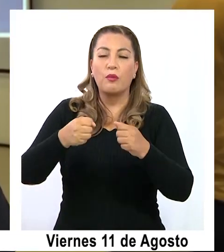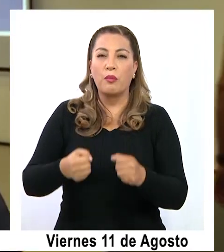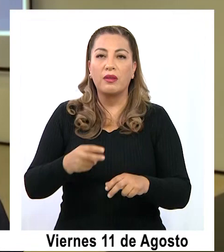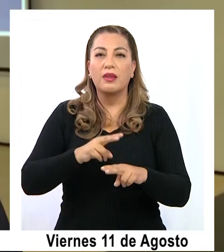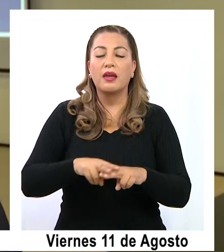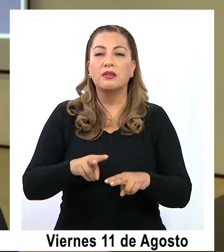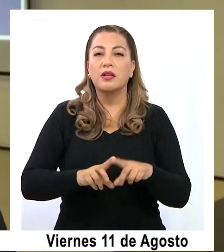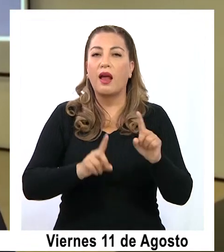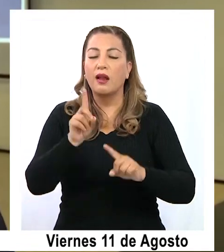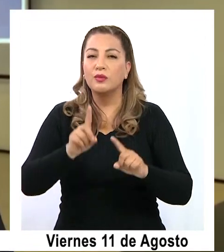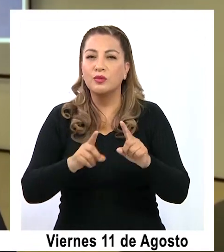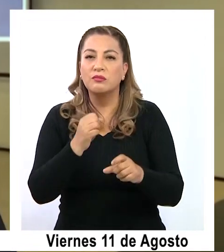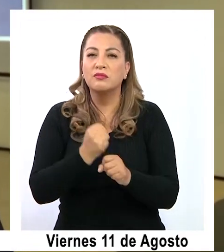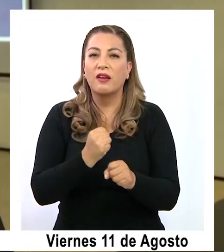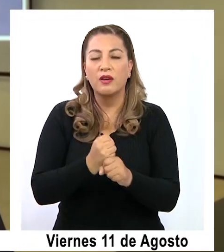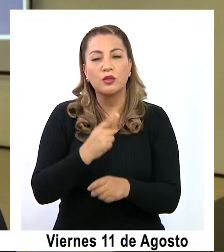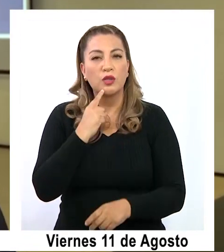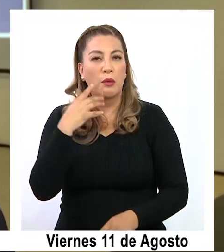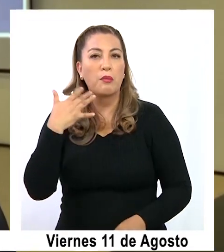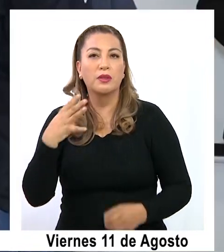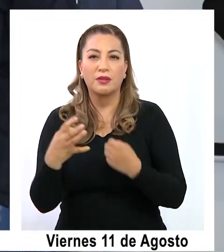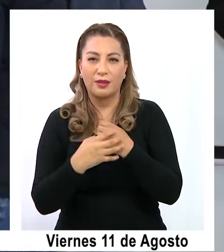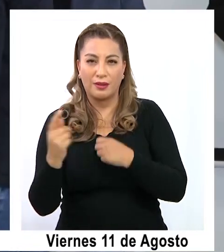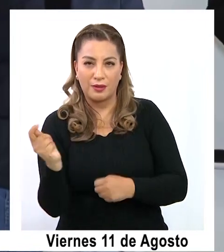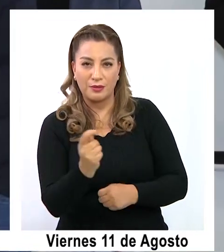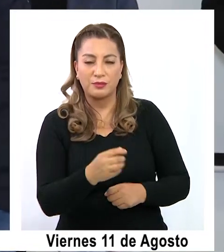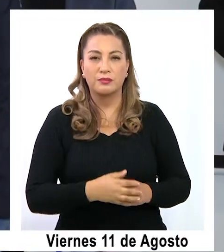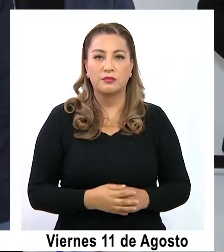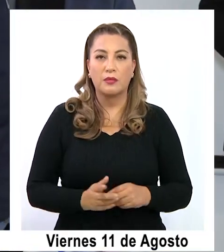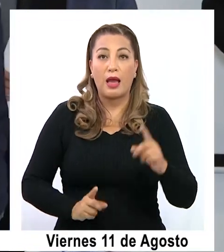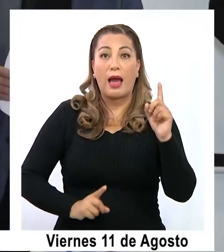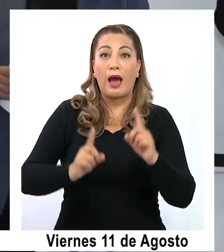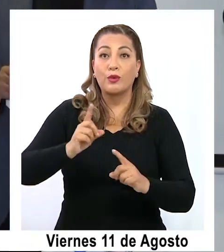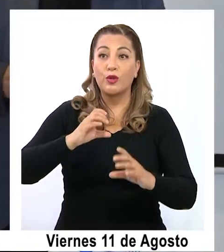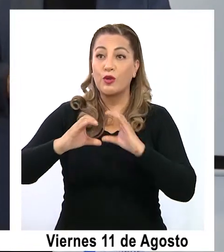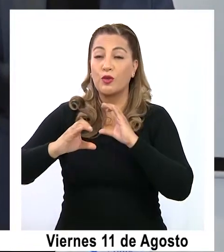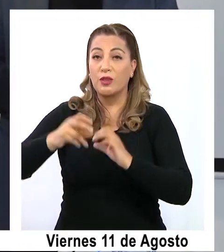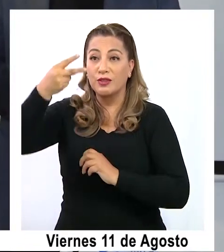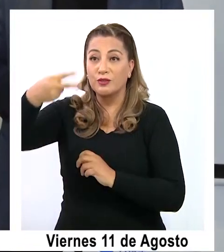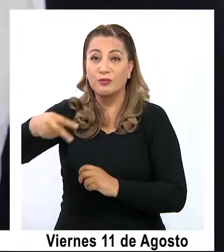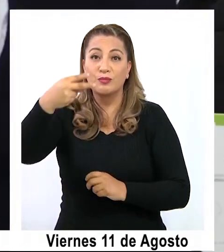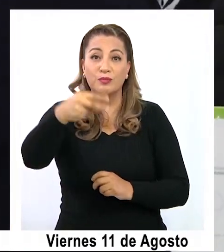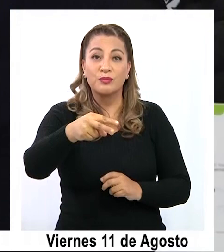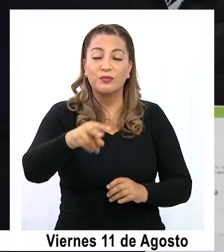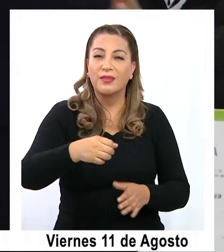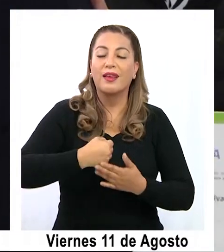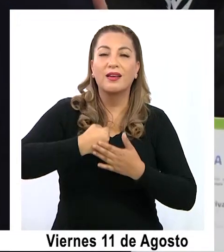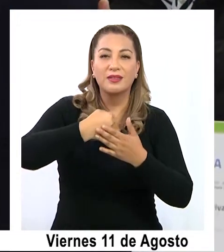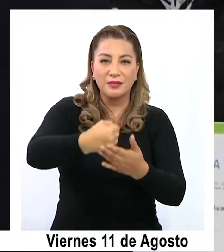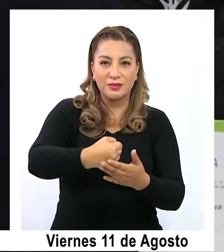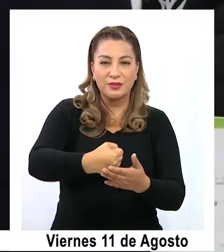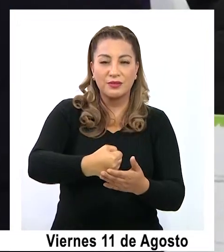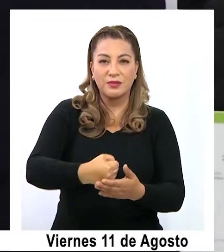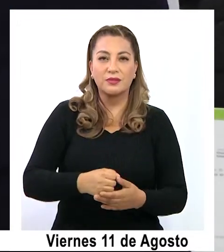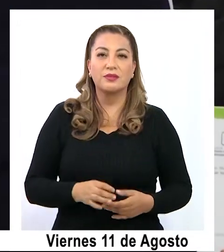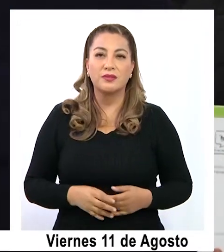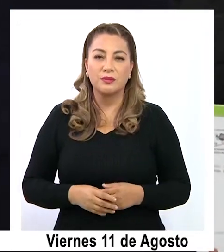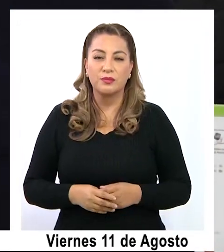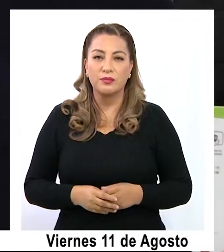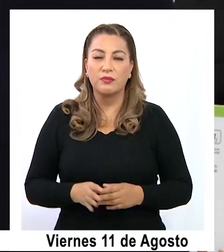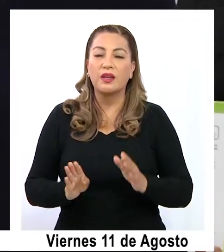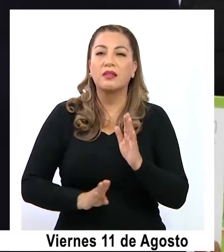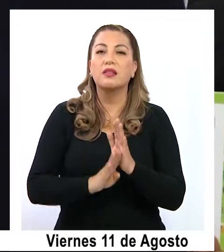generar algunas acciones importantes para la región. Algunos de los medios de comunicación beneficiarios de estos fondos